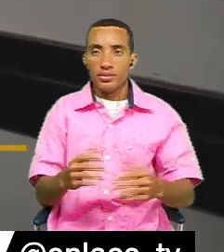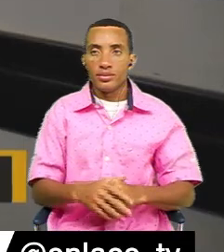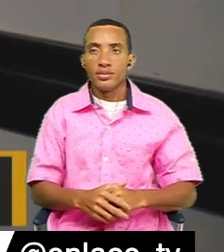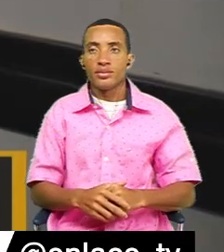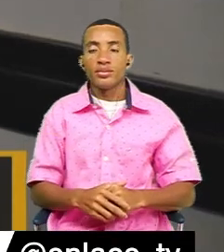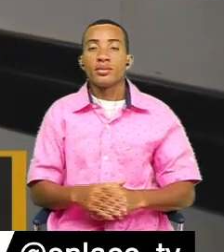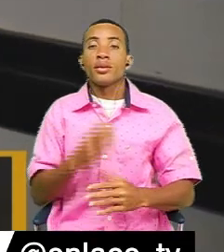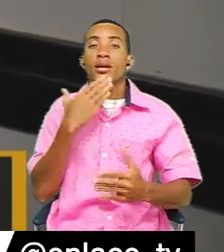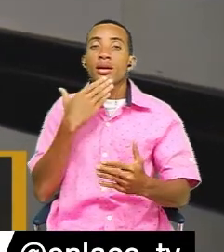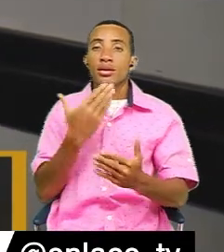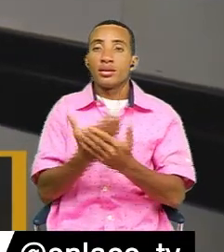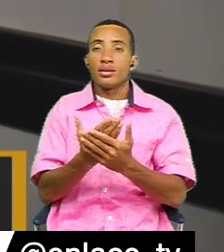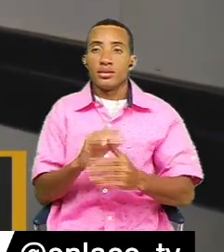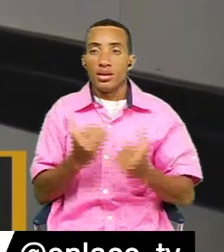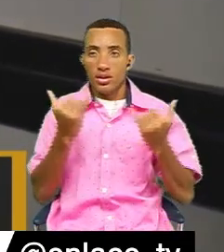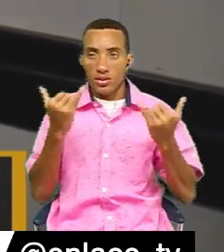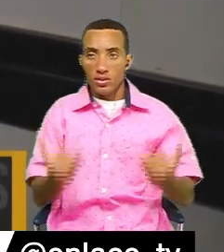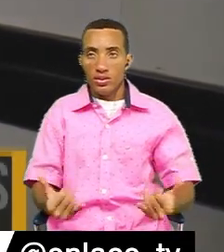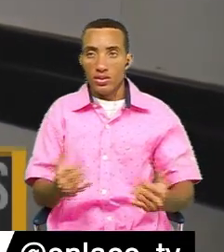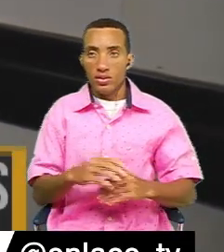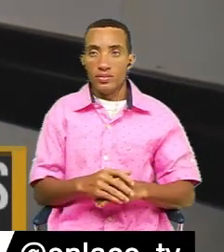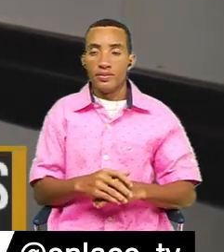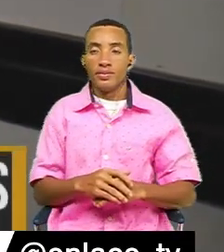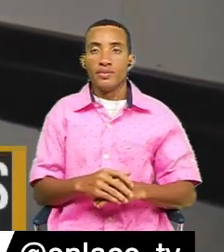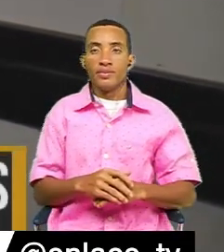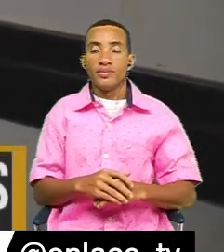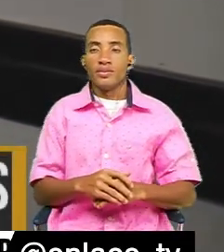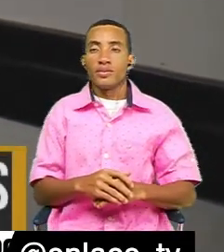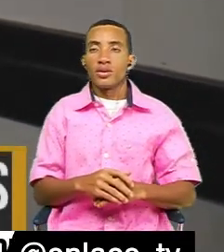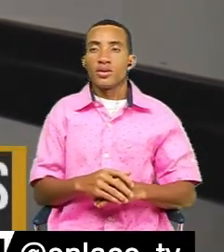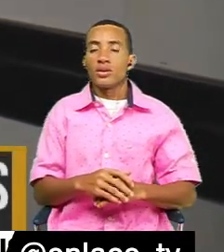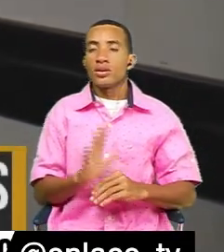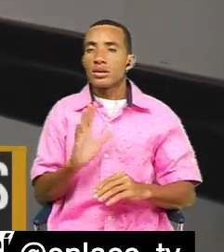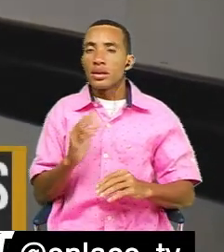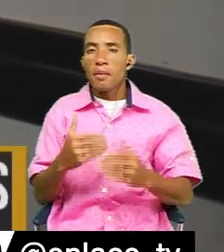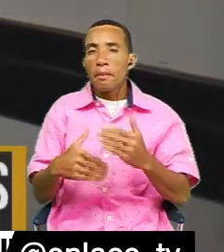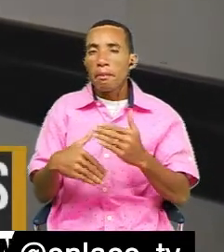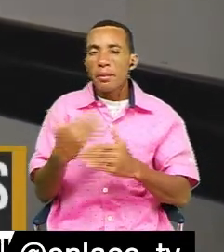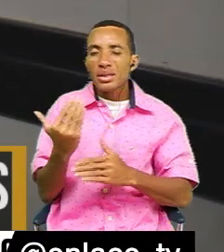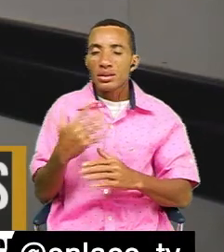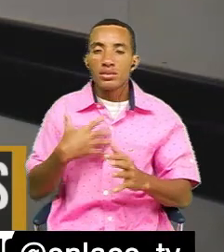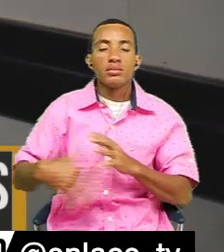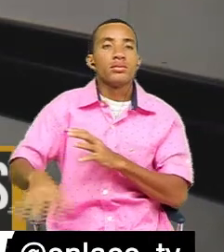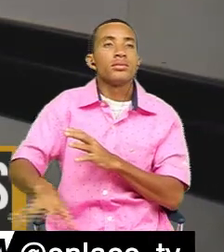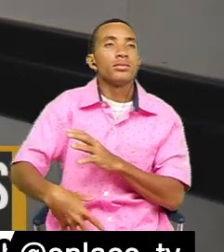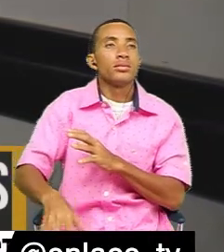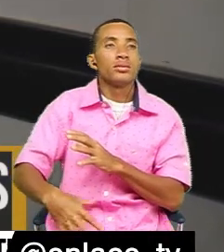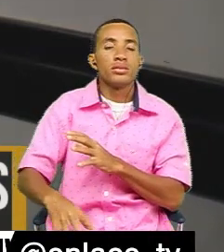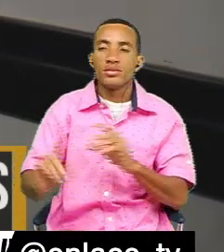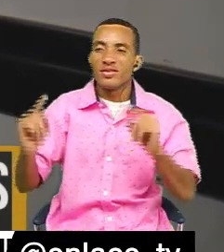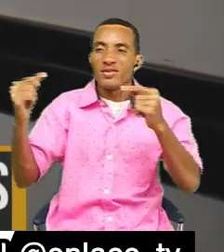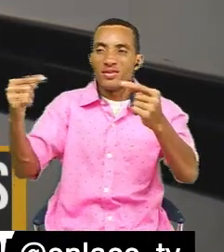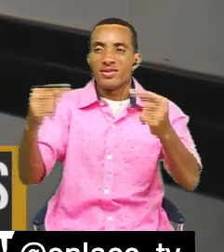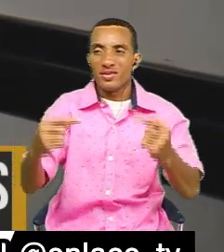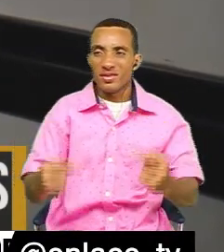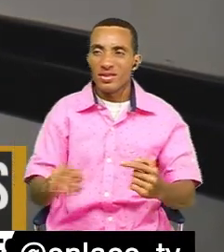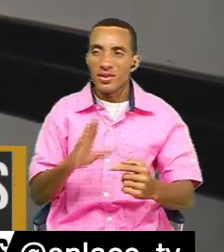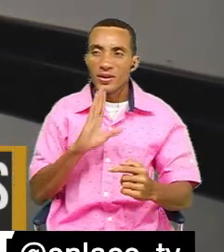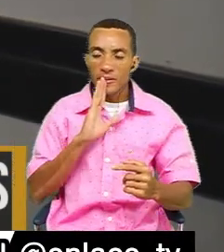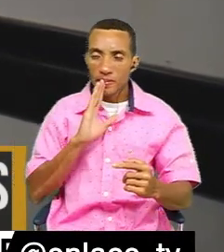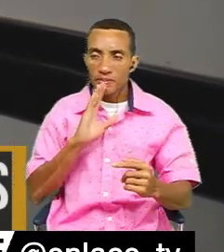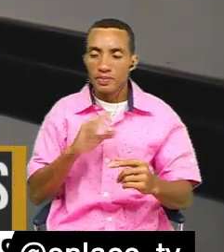Gracias, compañeros en estudio. Así es, en ese momento yo me encuentro justo en pocos minutos. Va a empezar el sorteo de este 14º hexagonal juvenil de fútbol